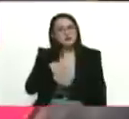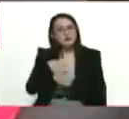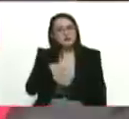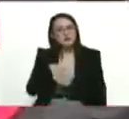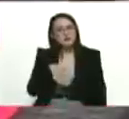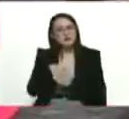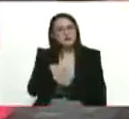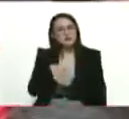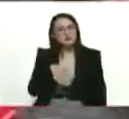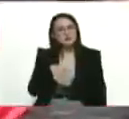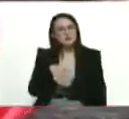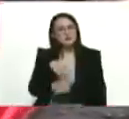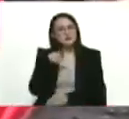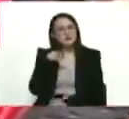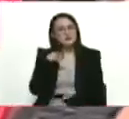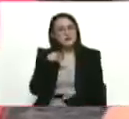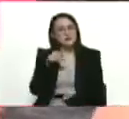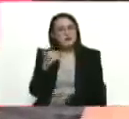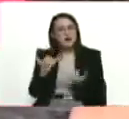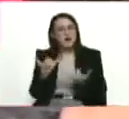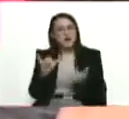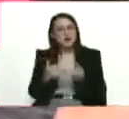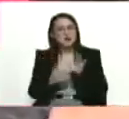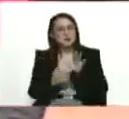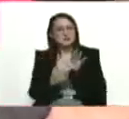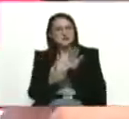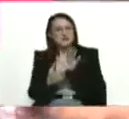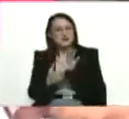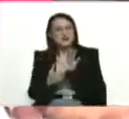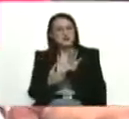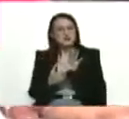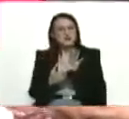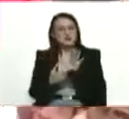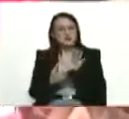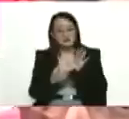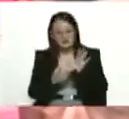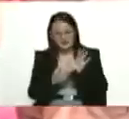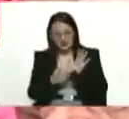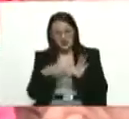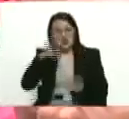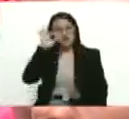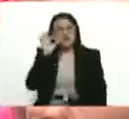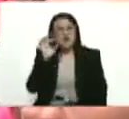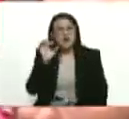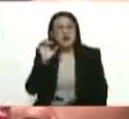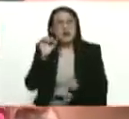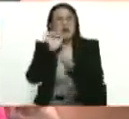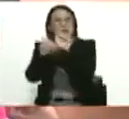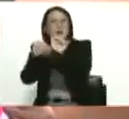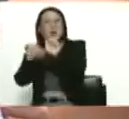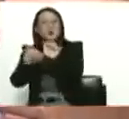Esa gente se presenta hoy, yo no sé si a calabozo han venido.